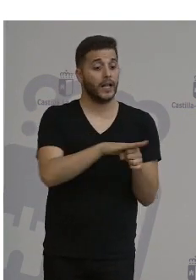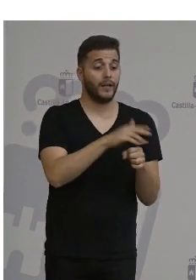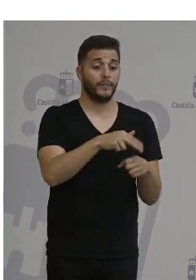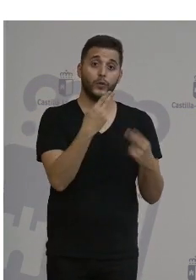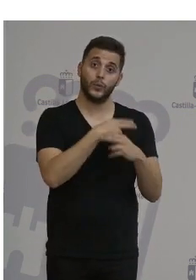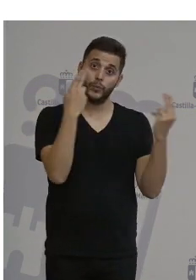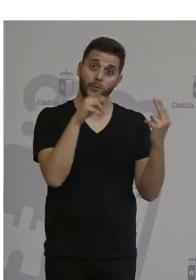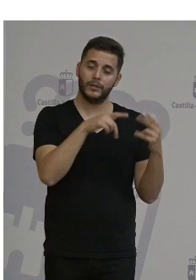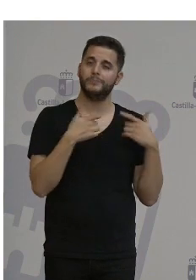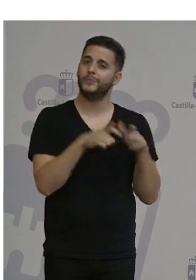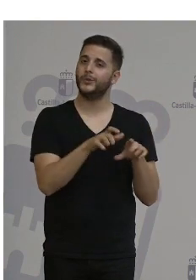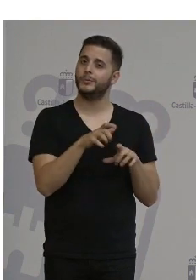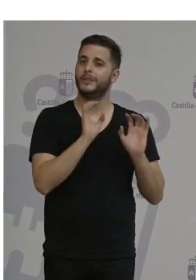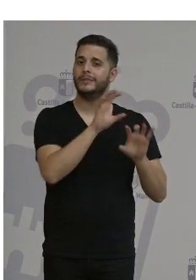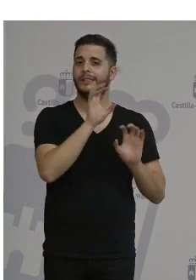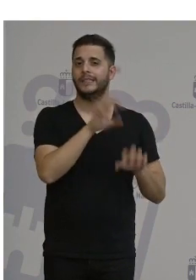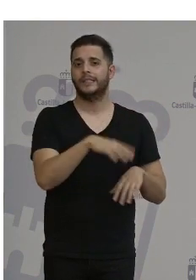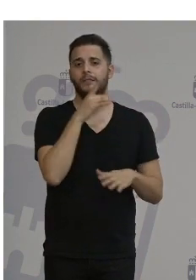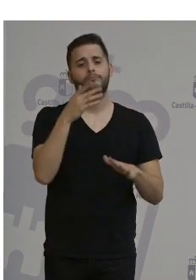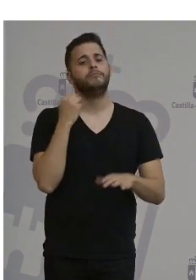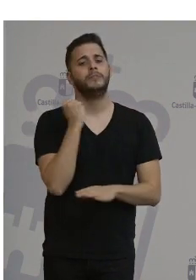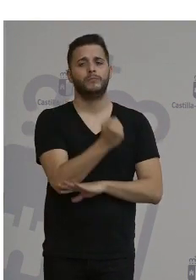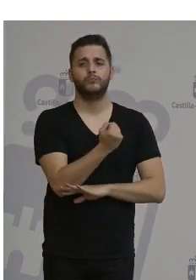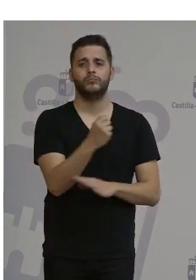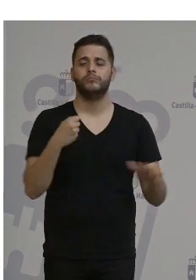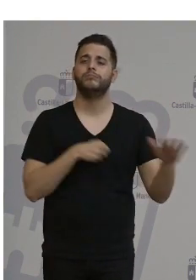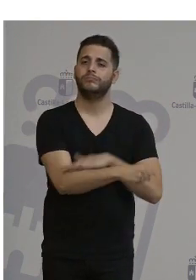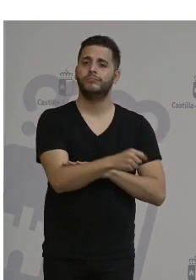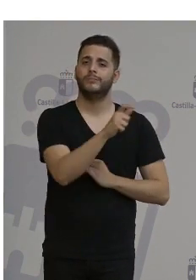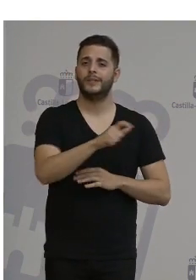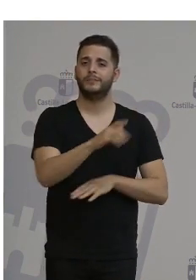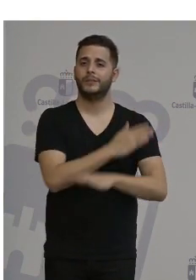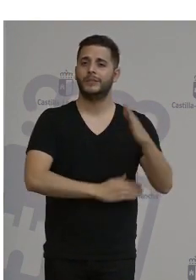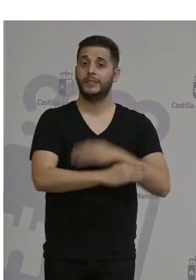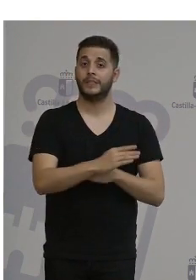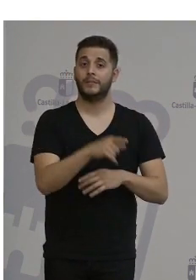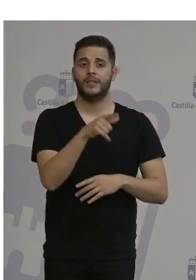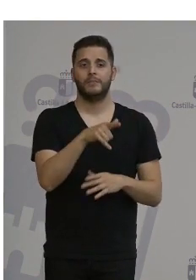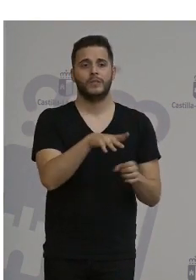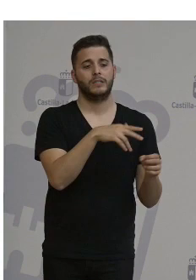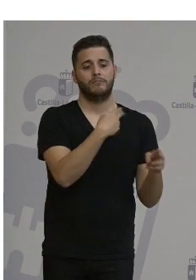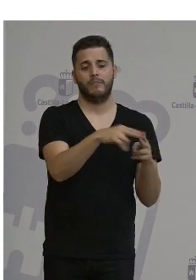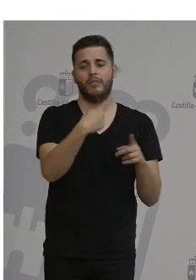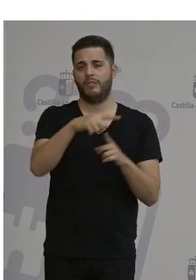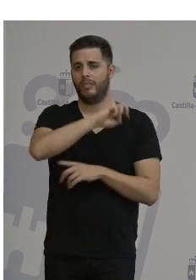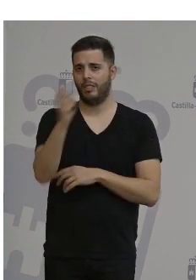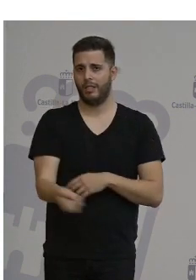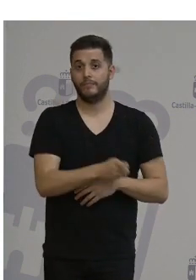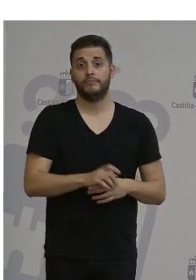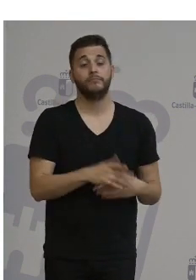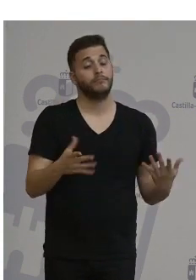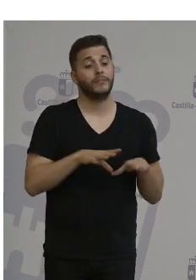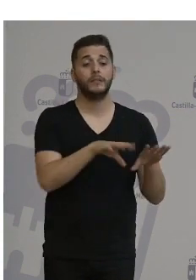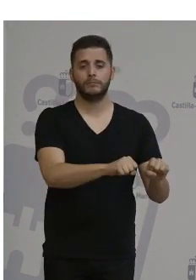la Junta de Castilla y León ha apostado por la incorporación de personas con discapacidad al empleo público con diversas actuaciones. Por supuesto, la